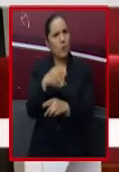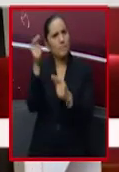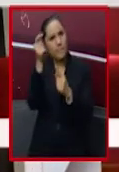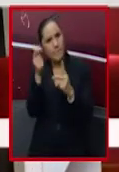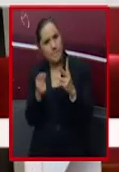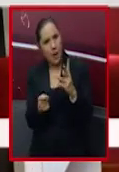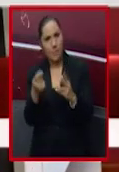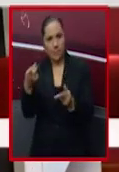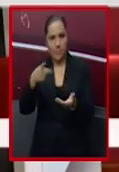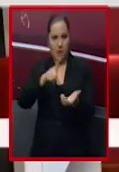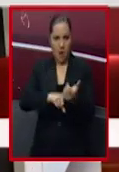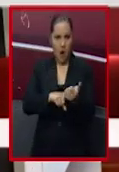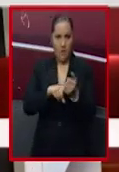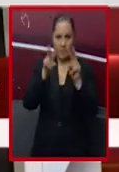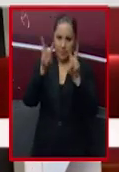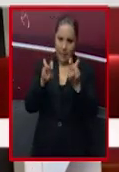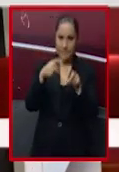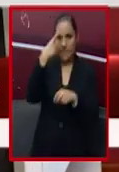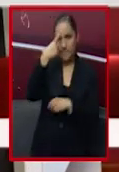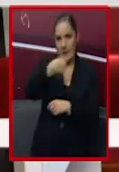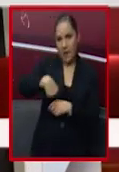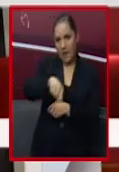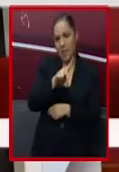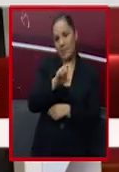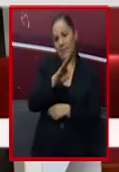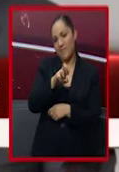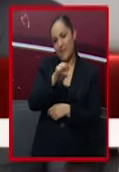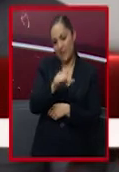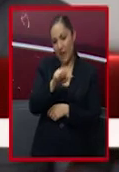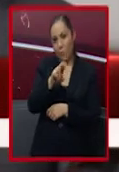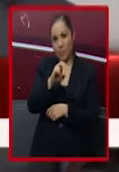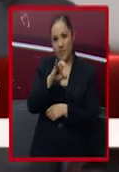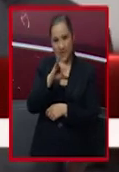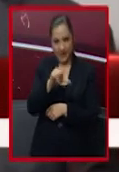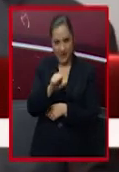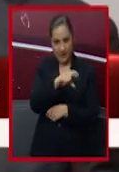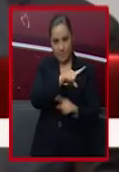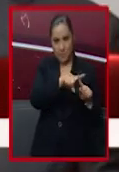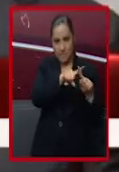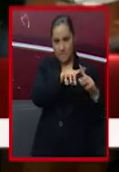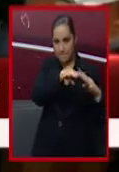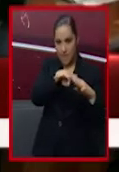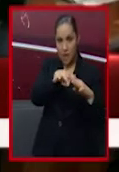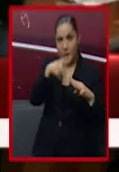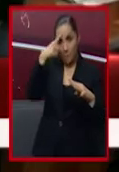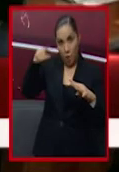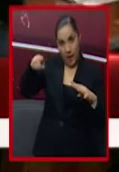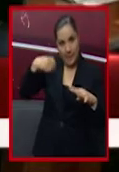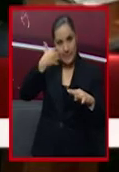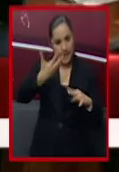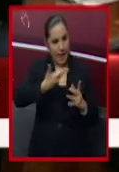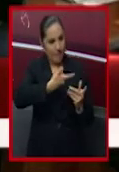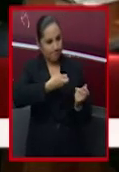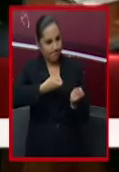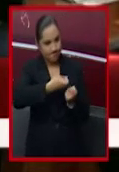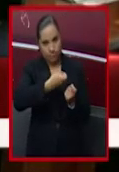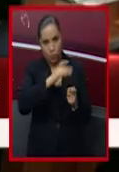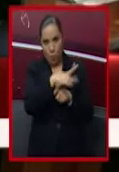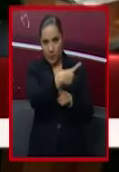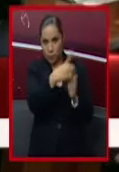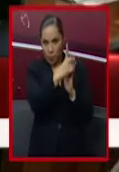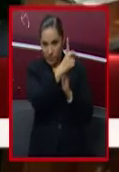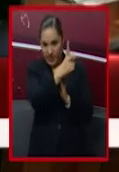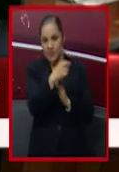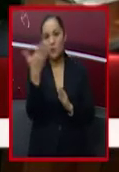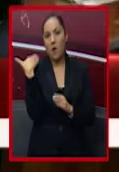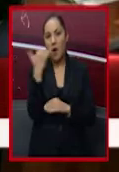los lineamientos generales sobre la defensa de las audiencias, cuyo propósito es regular los derechos de estas, publicados por el Instituto Federal